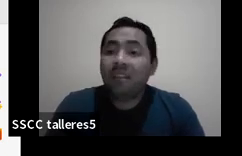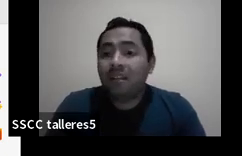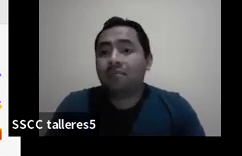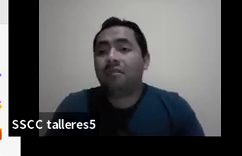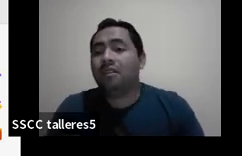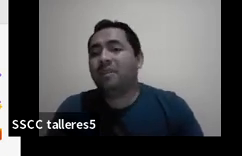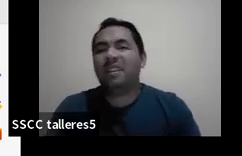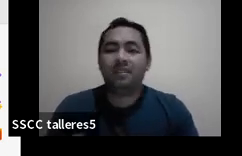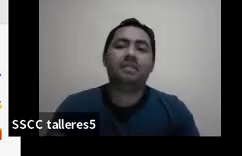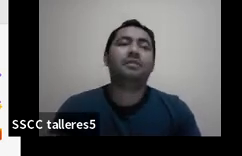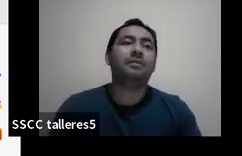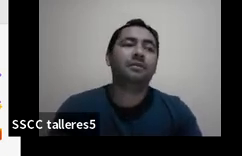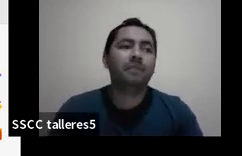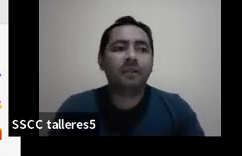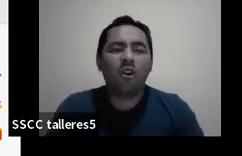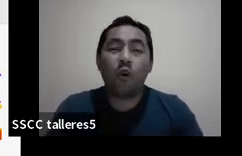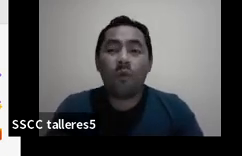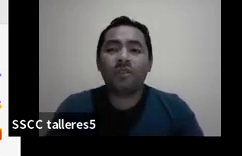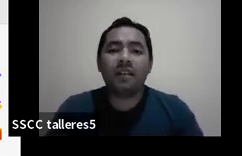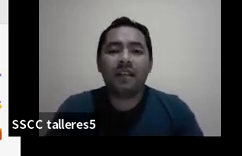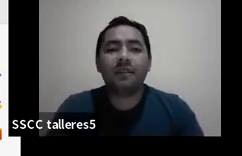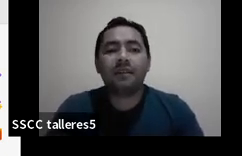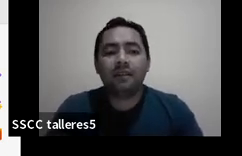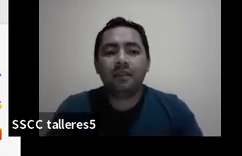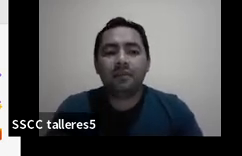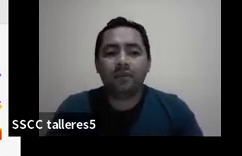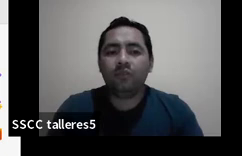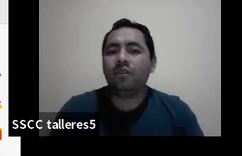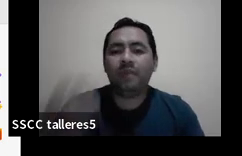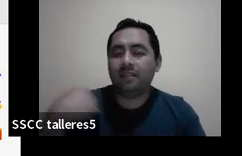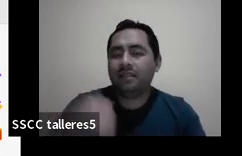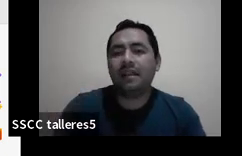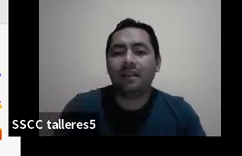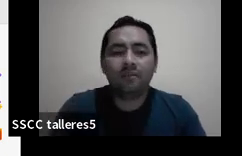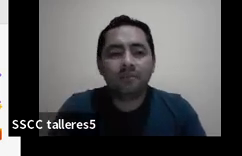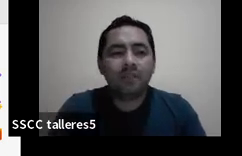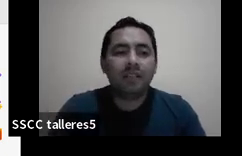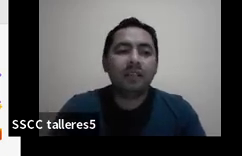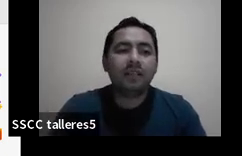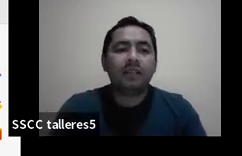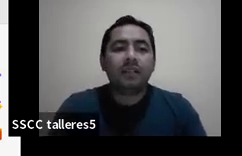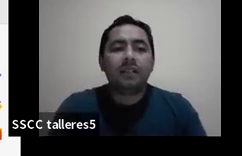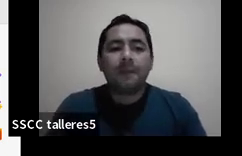porque no entienden, les parece incómodo estar ahí y bueno, y solamente se salen, ¿no?